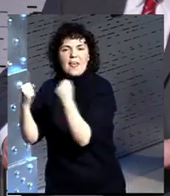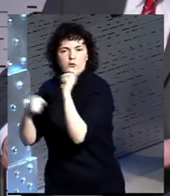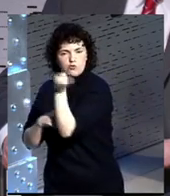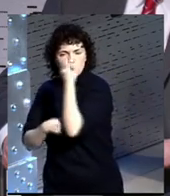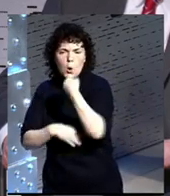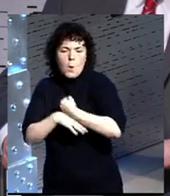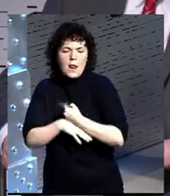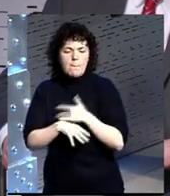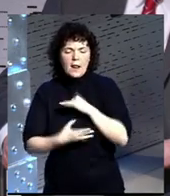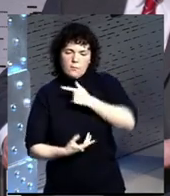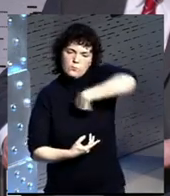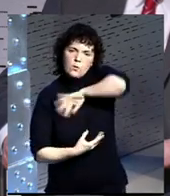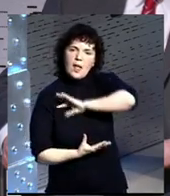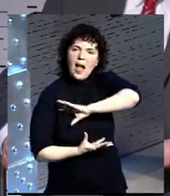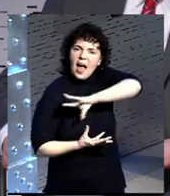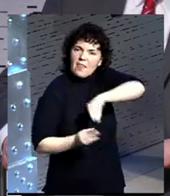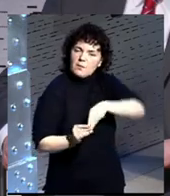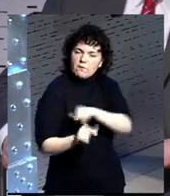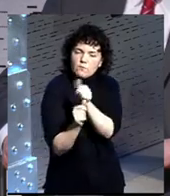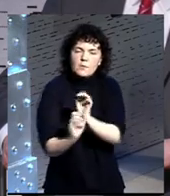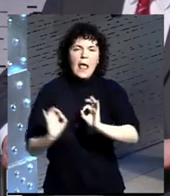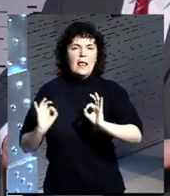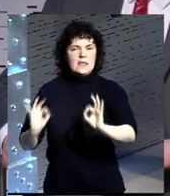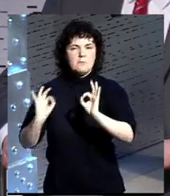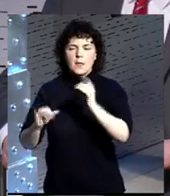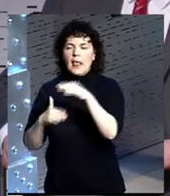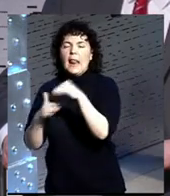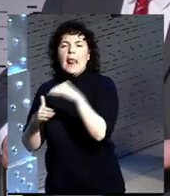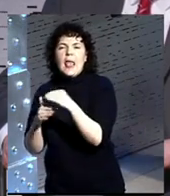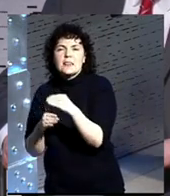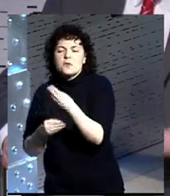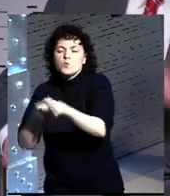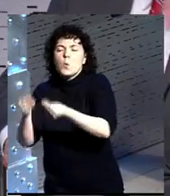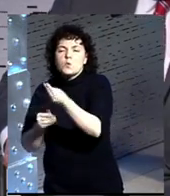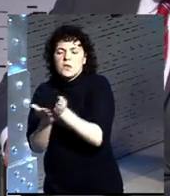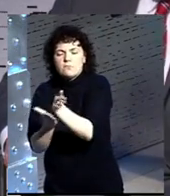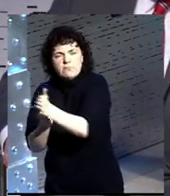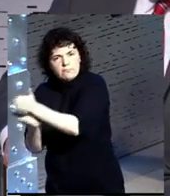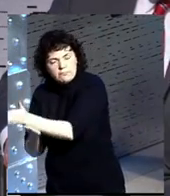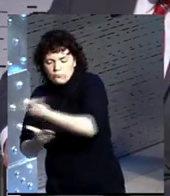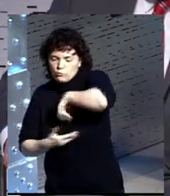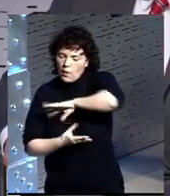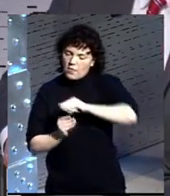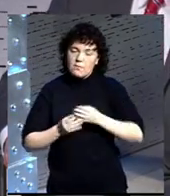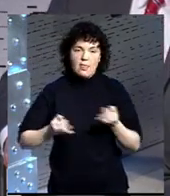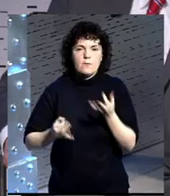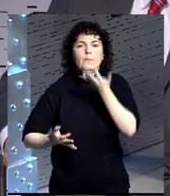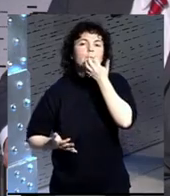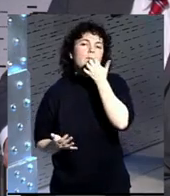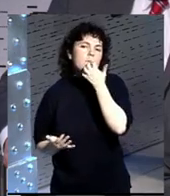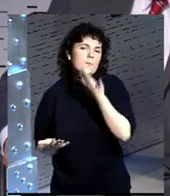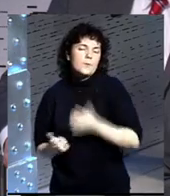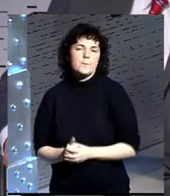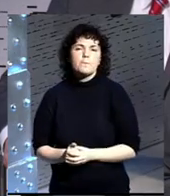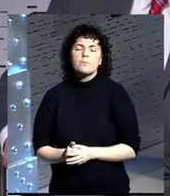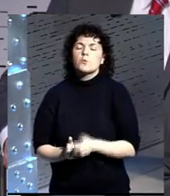de una manera especial, de entender de qué manera los clientes están utilizando todos estos canales. Por ejemplo, a